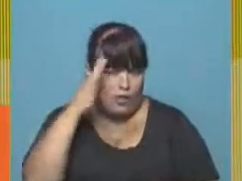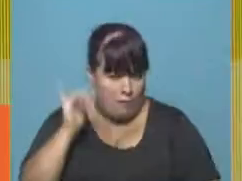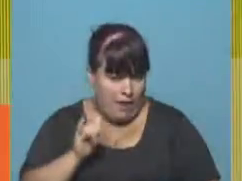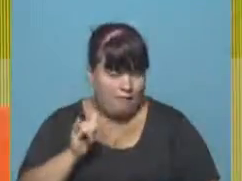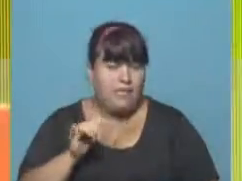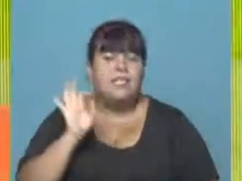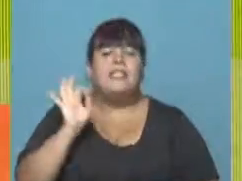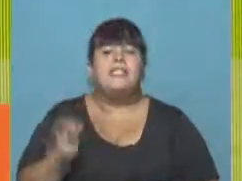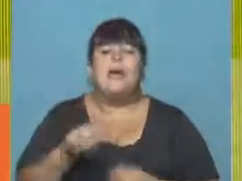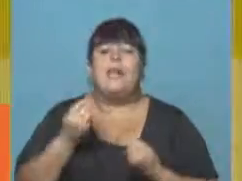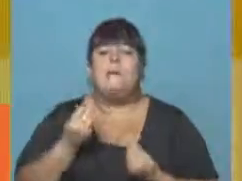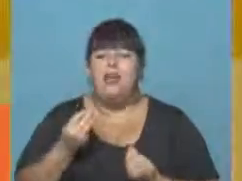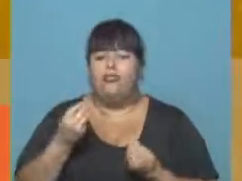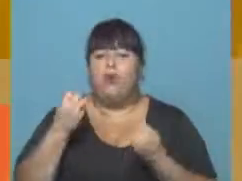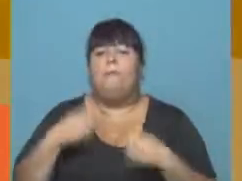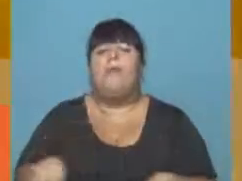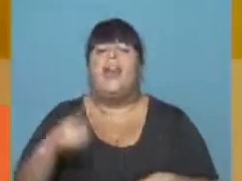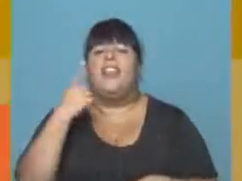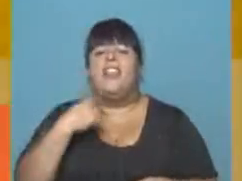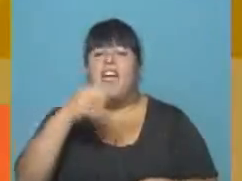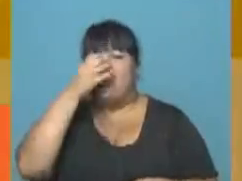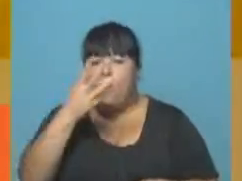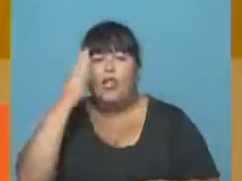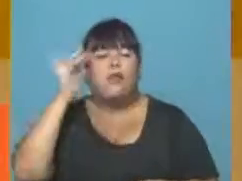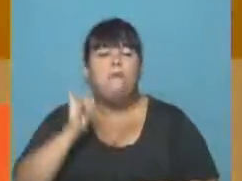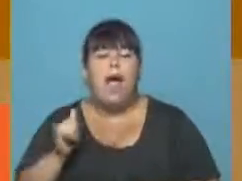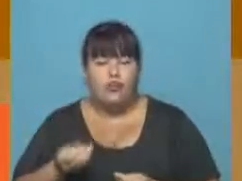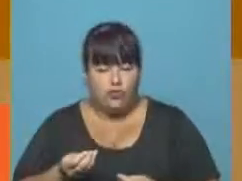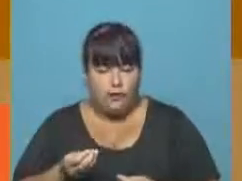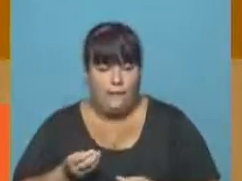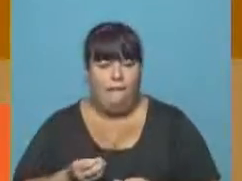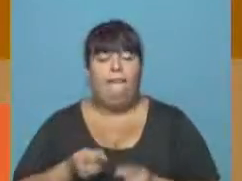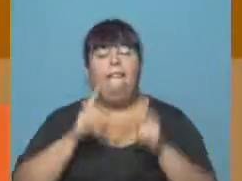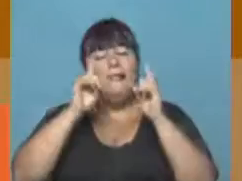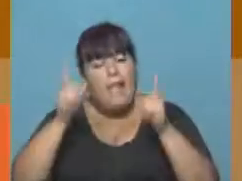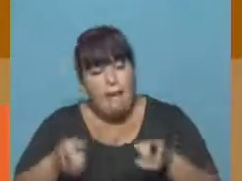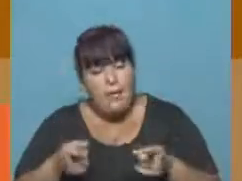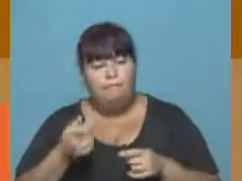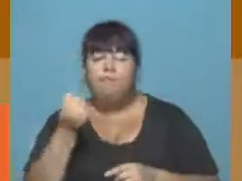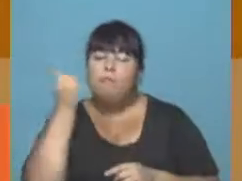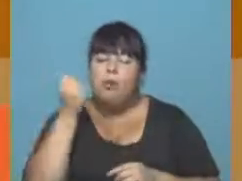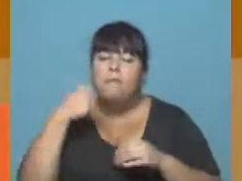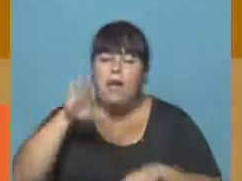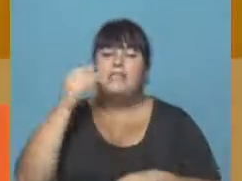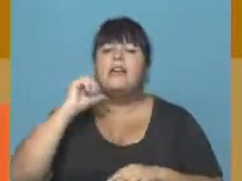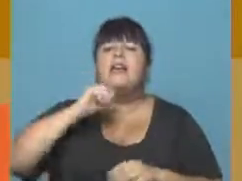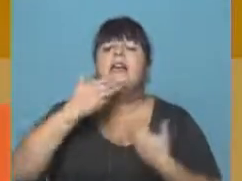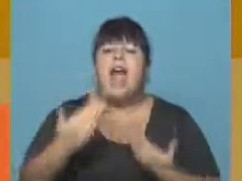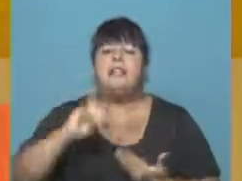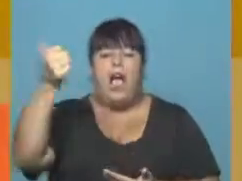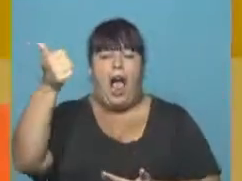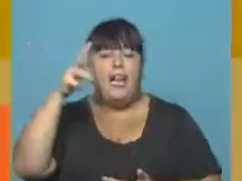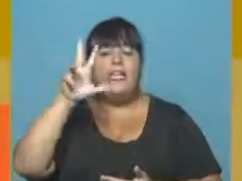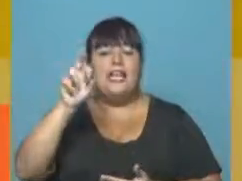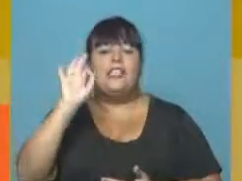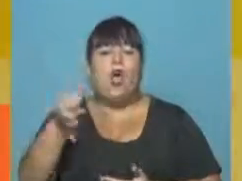entender qué fue lo que perdimos en aquel día, 24 de marzo, y a su vez ponderar qué es lo que hemos ganado aquel